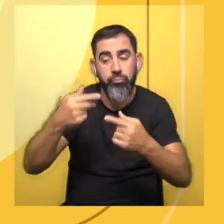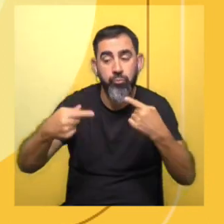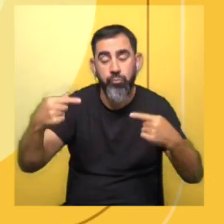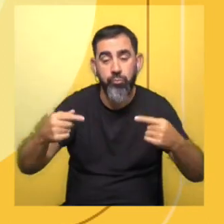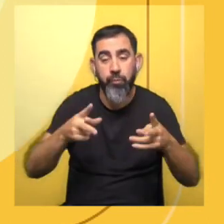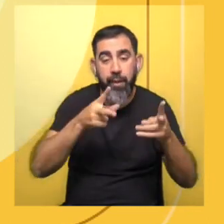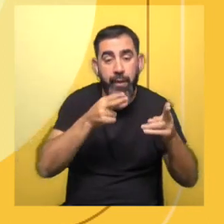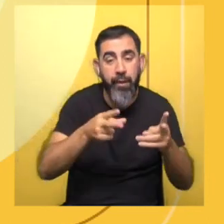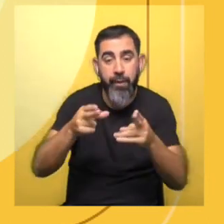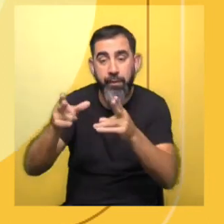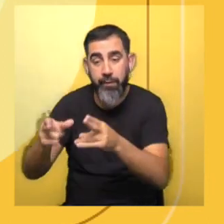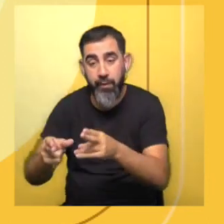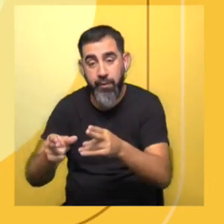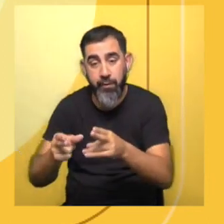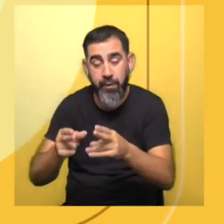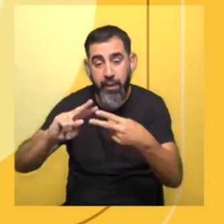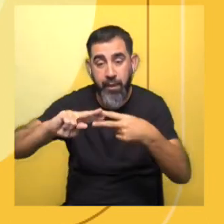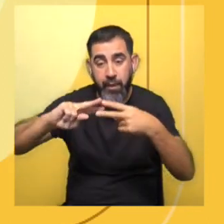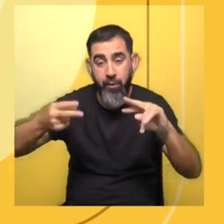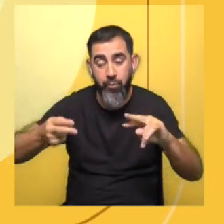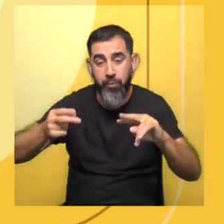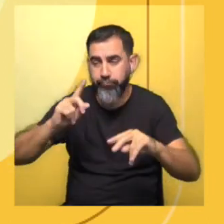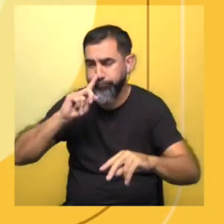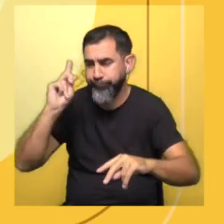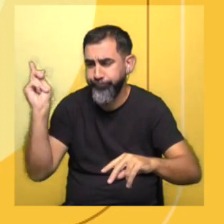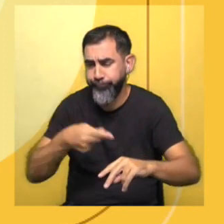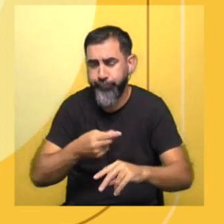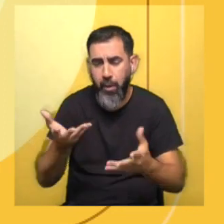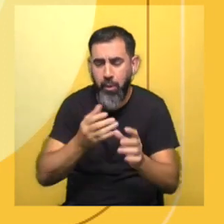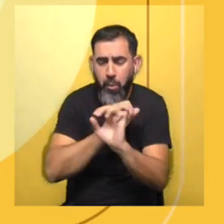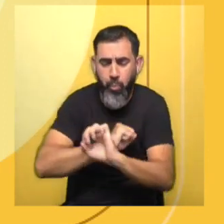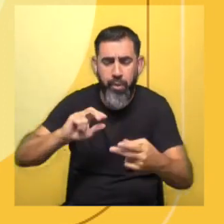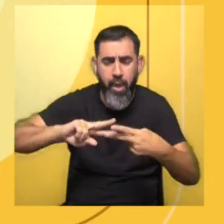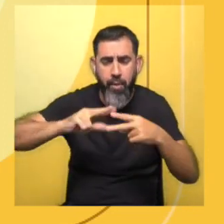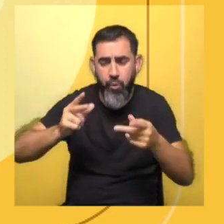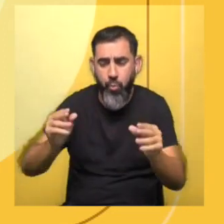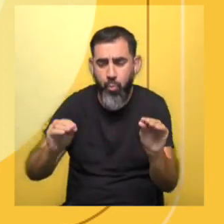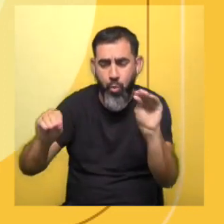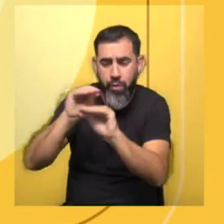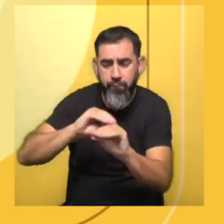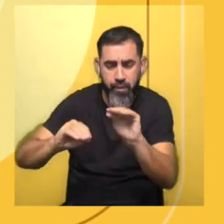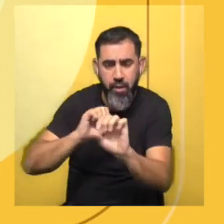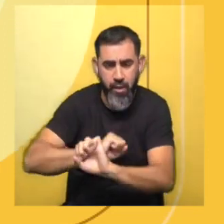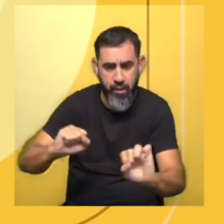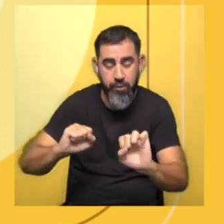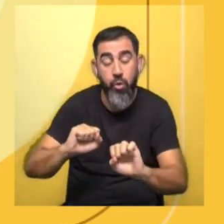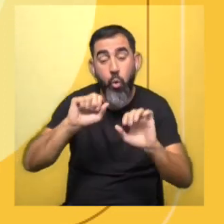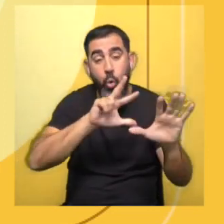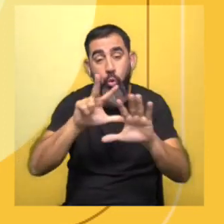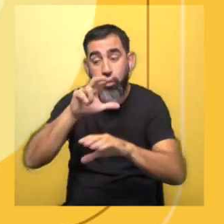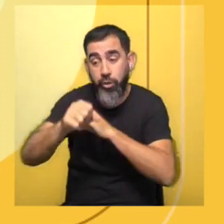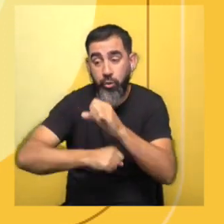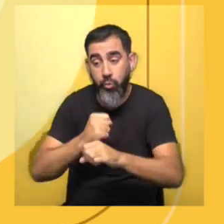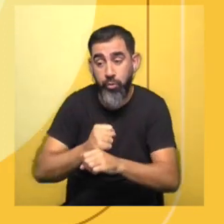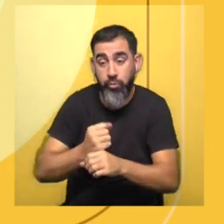el genoma, es vertiginoso. Ahora podemos manejar totalmente el ADN y modificarlo a antojo. Entonces, esos 88 años contra